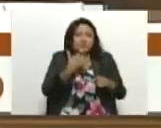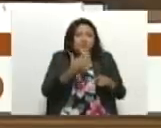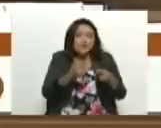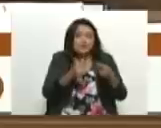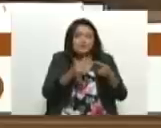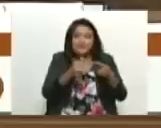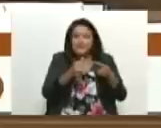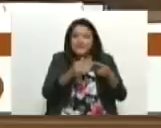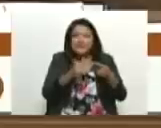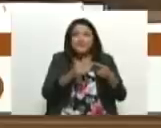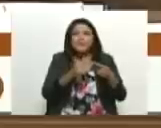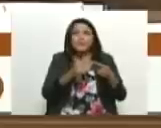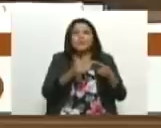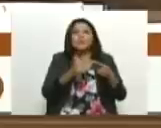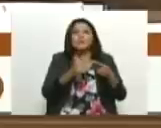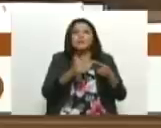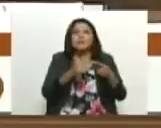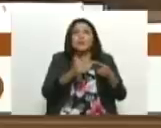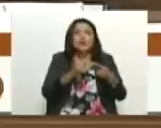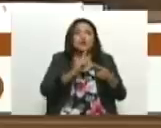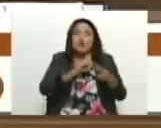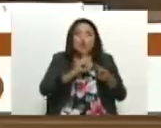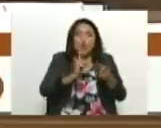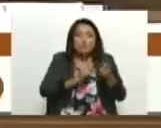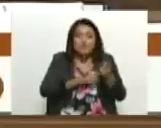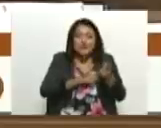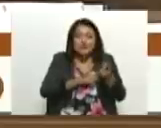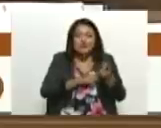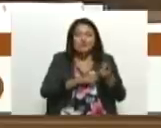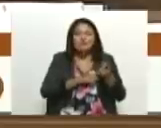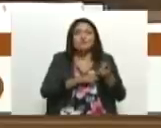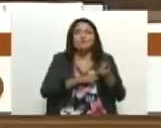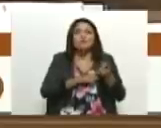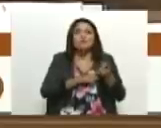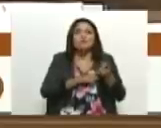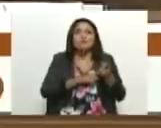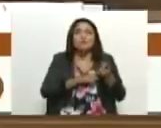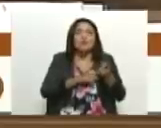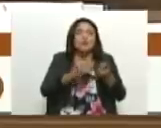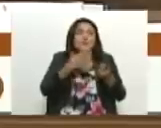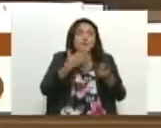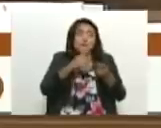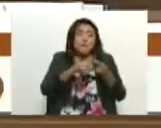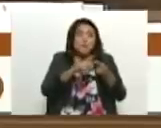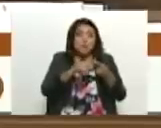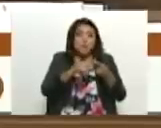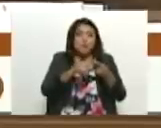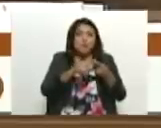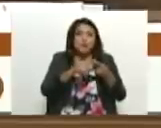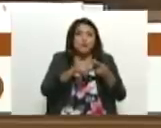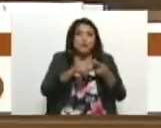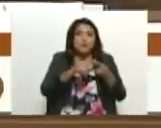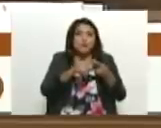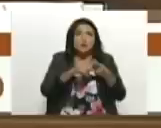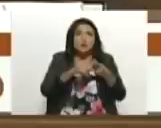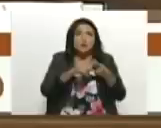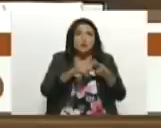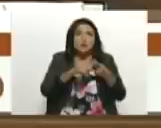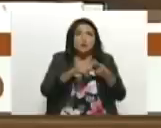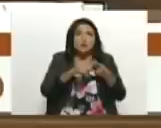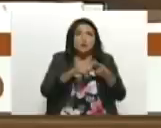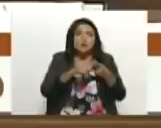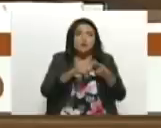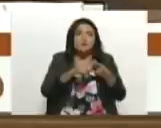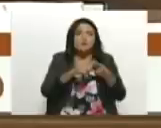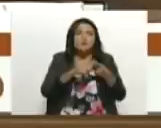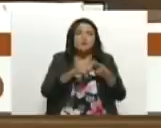hacen negligente la atención que este gobierno, que esta revolución, que este país